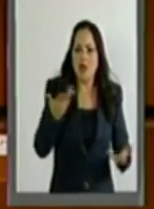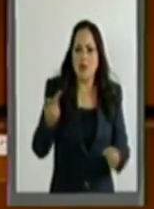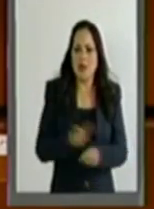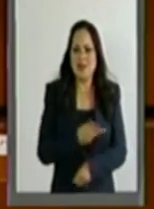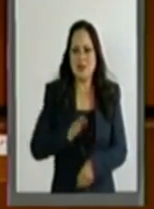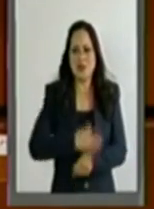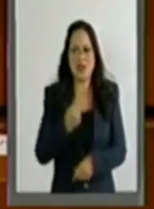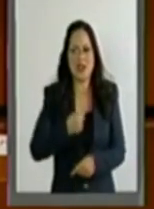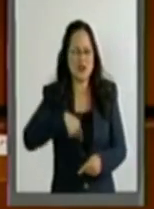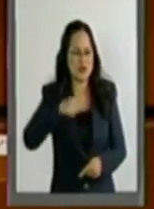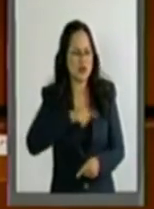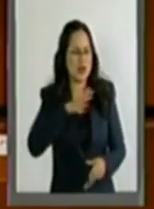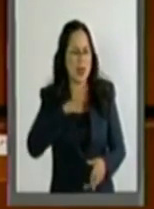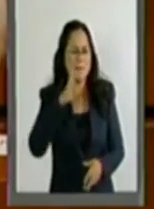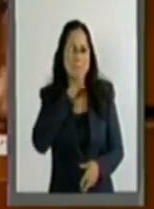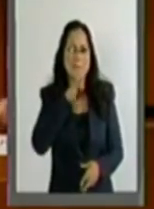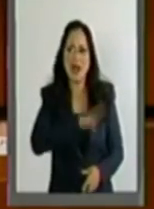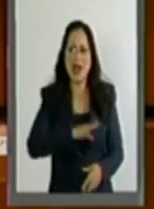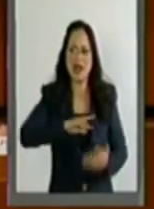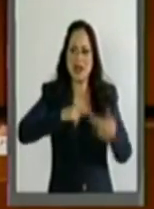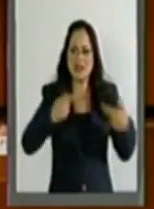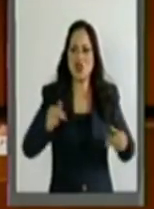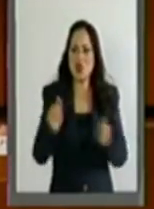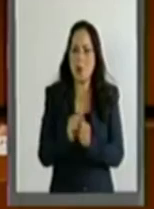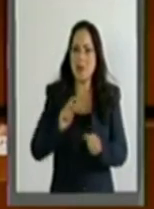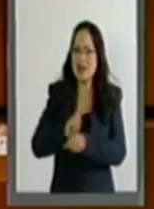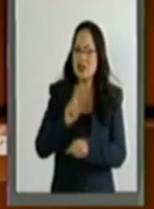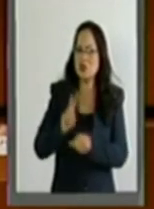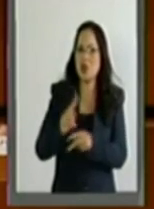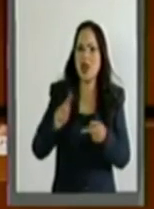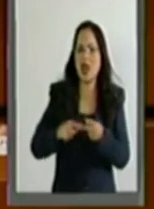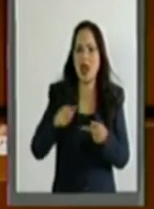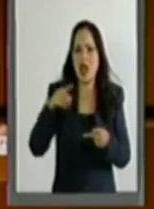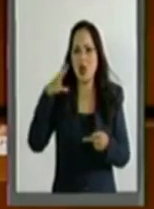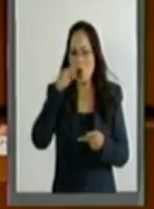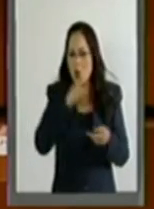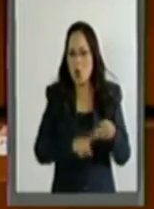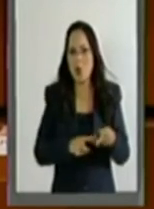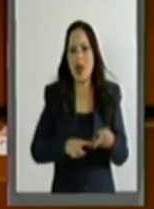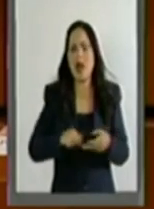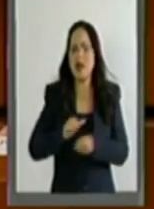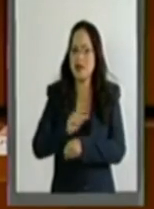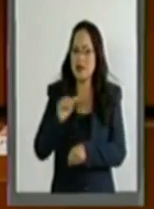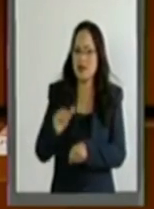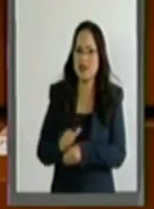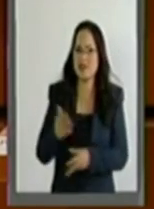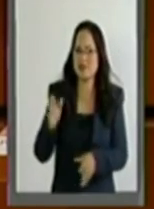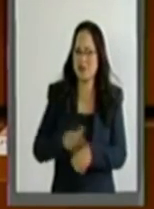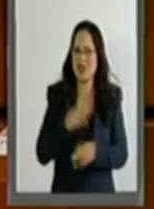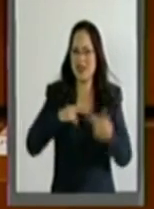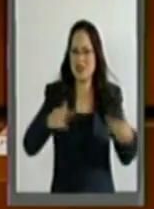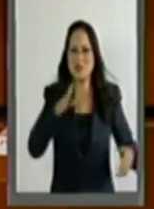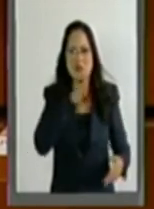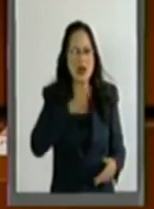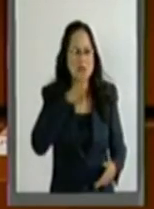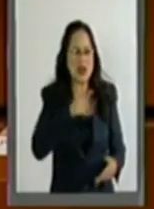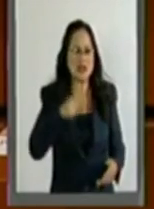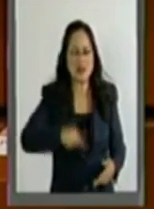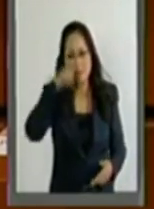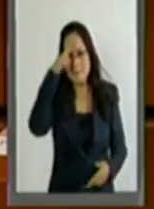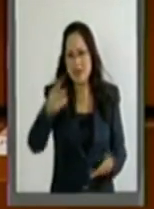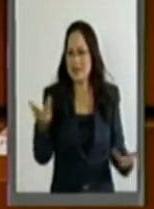¿Por qué tuvimos tan malas relaciones con Venezuela, con Cuba, con Argentina? ¿Por qué perdió